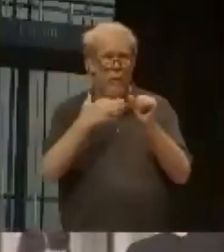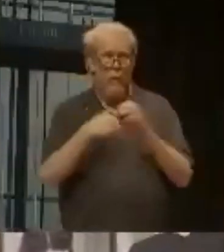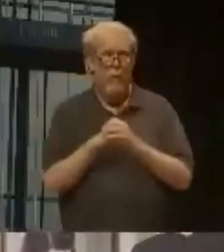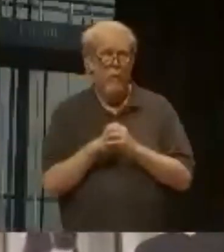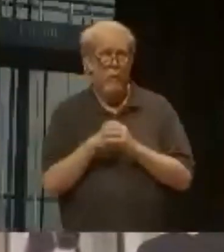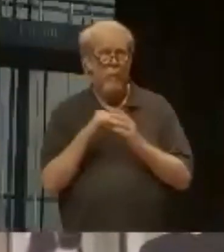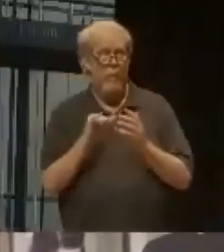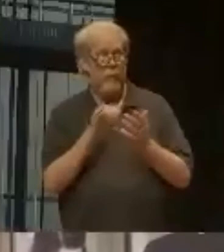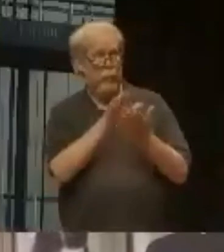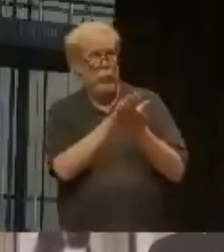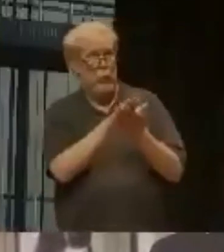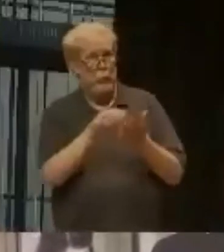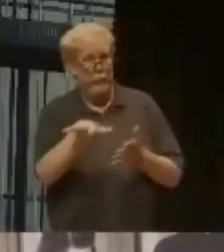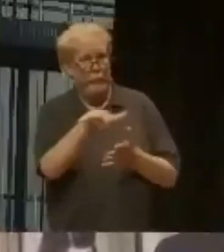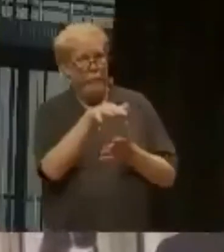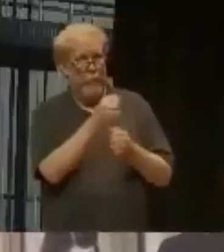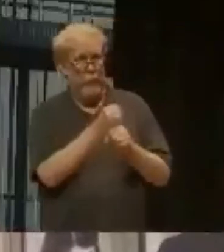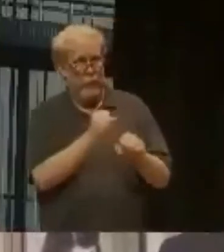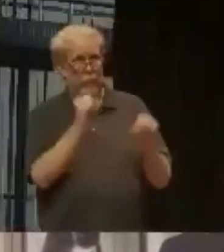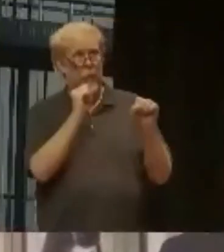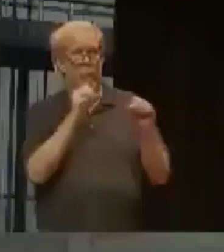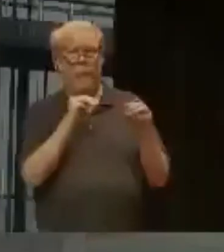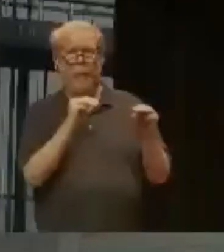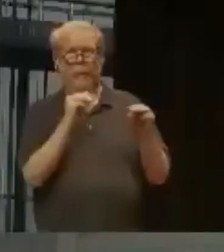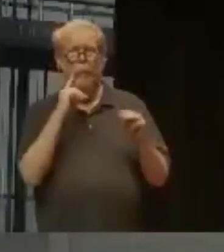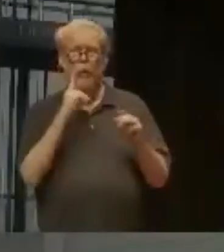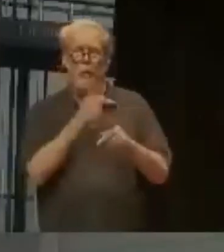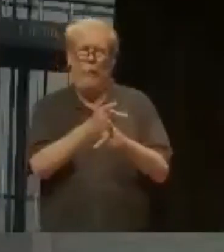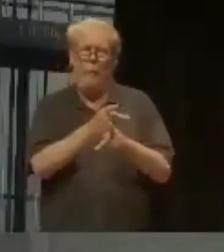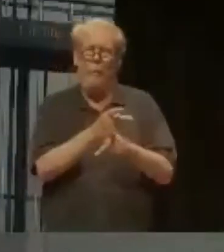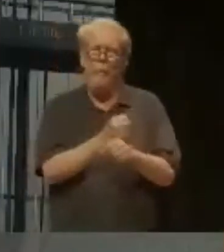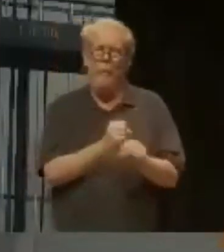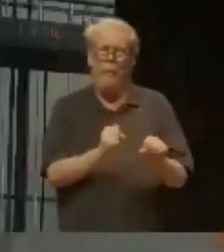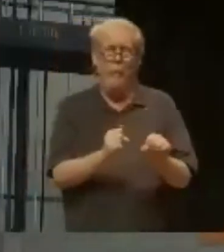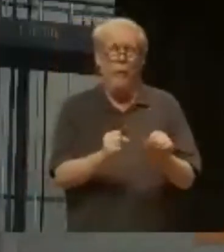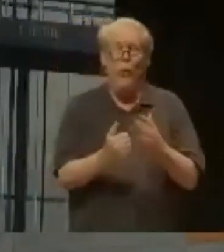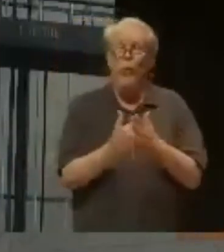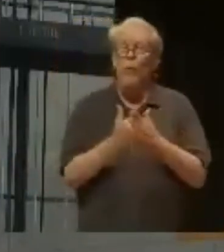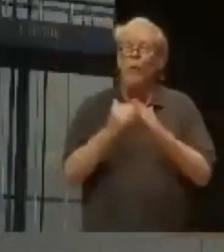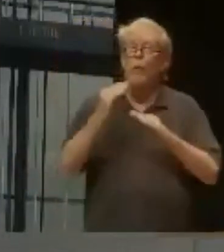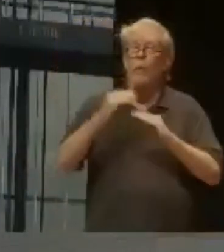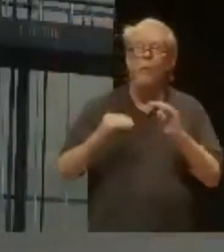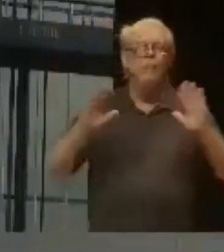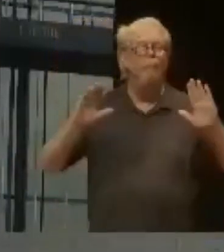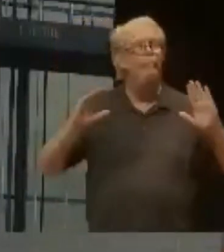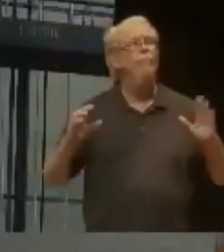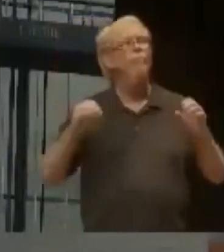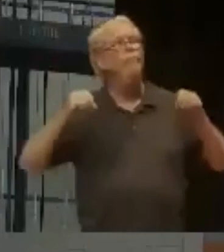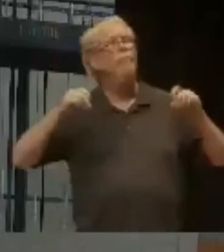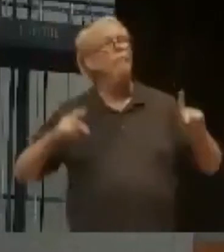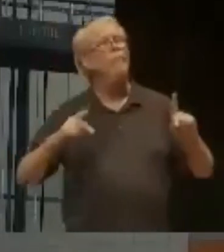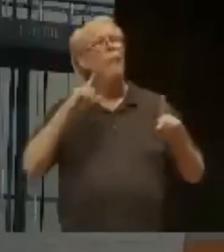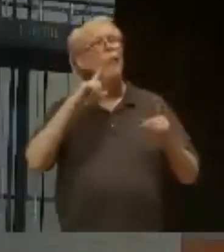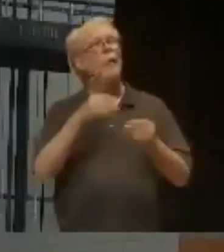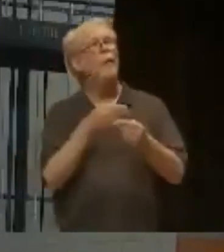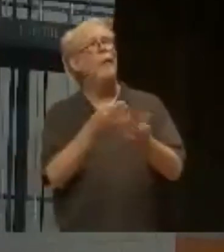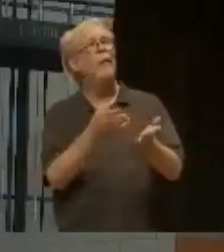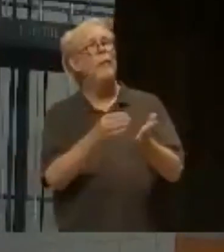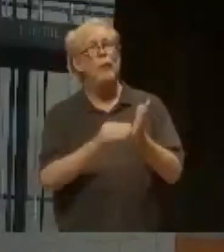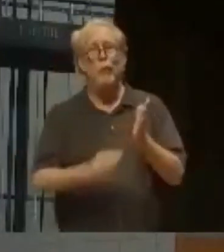Va a demostrar también medidas de seguridad para mantener seguros a los estudiantes y a los alumnos y a los